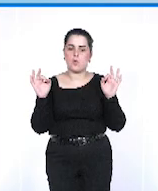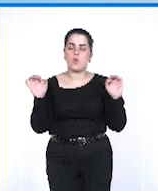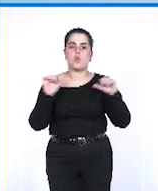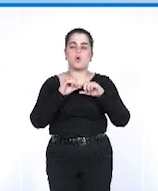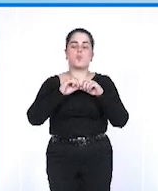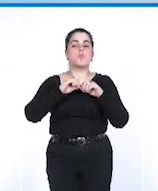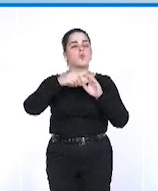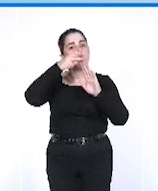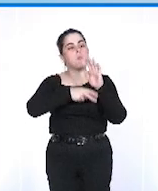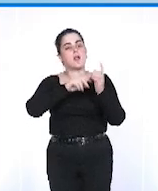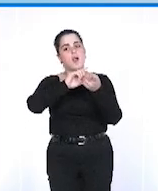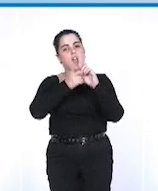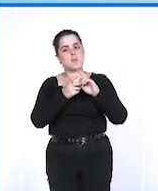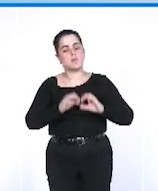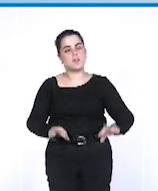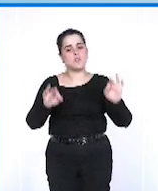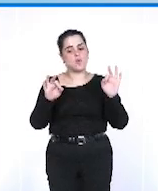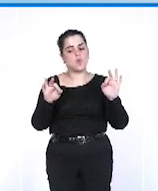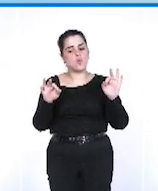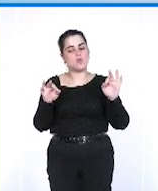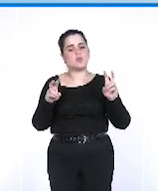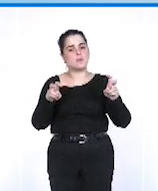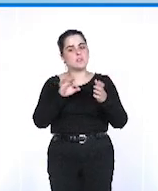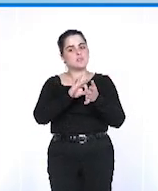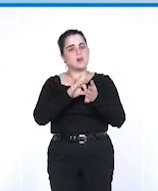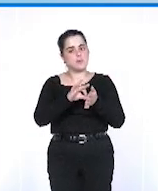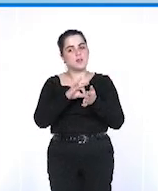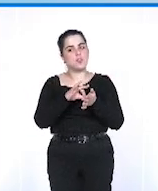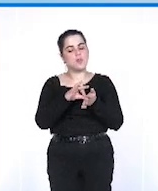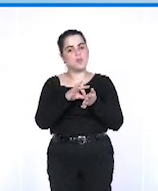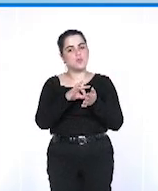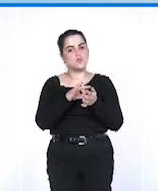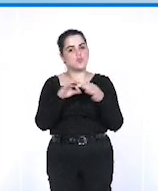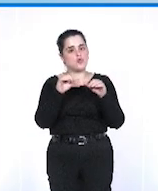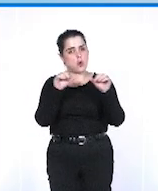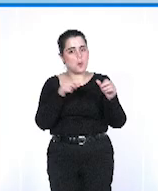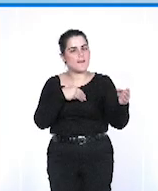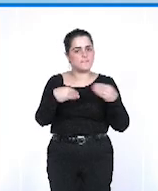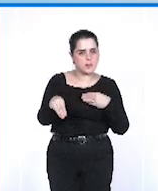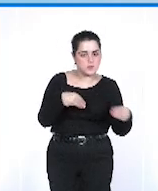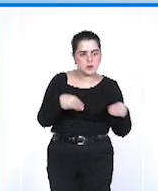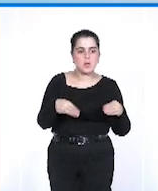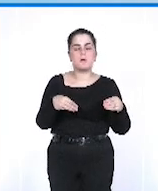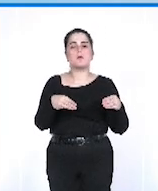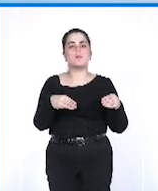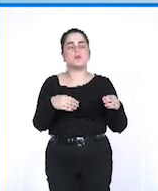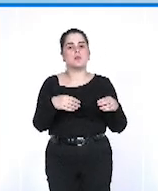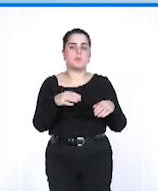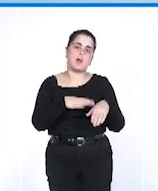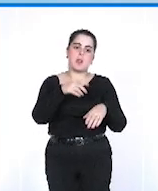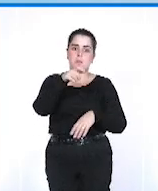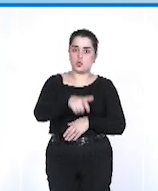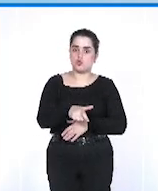modificar la normativa sobre el uso de de servicios eh de una manera flexible y enfocada eh A la